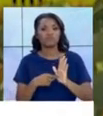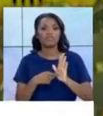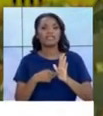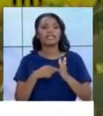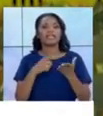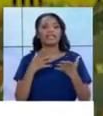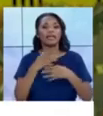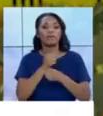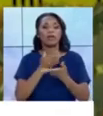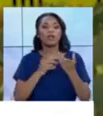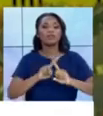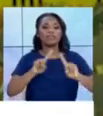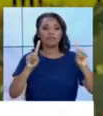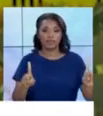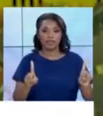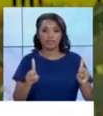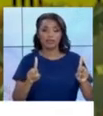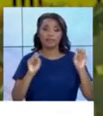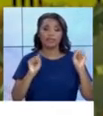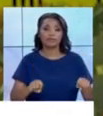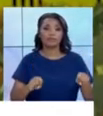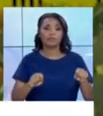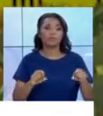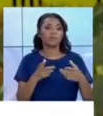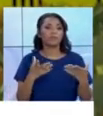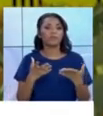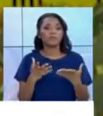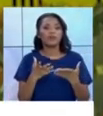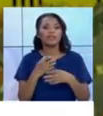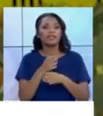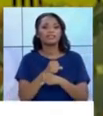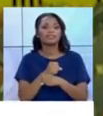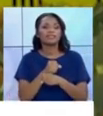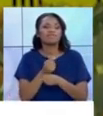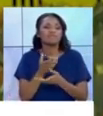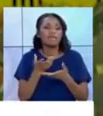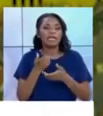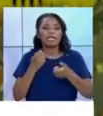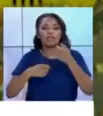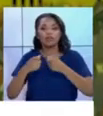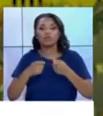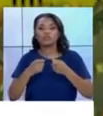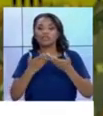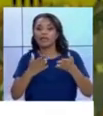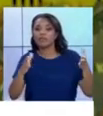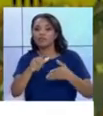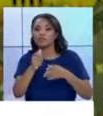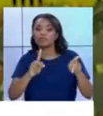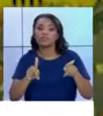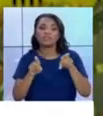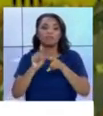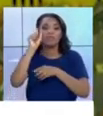medidas necesarias para que se impidan los monopolios para que el gobierno haga su trabajo